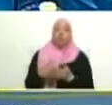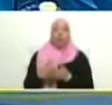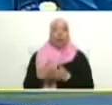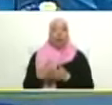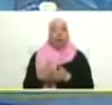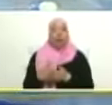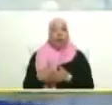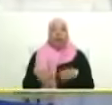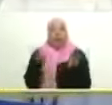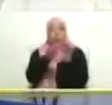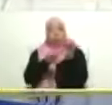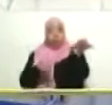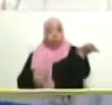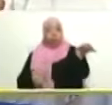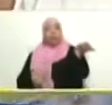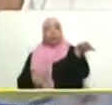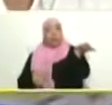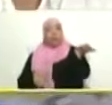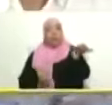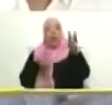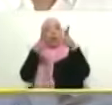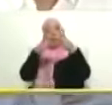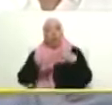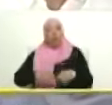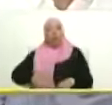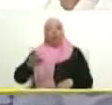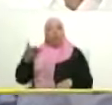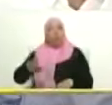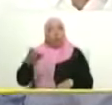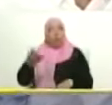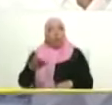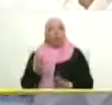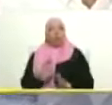Es un número apreciable, importante.